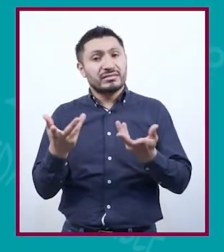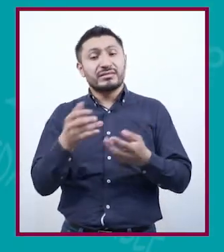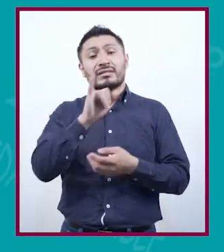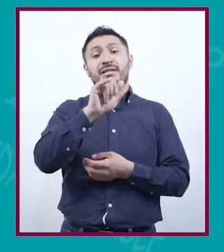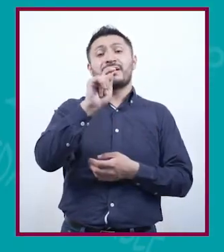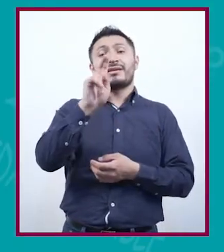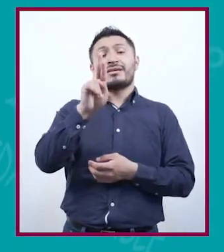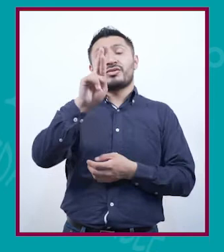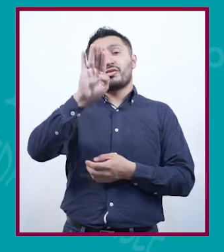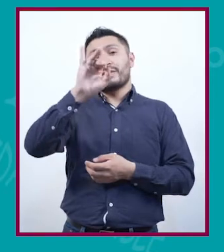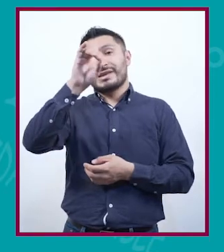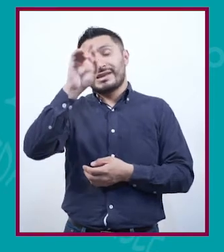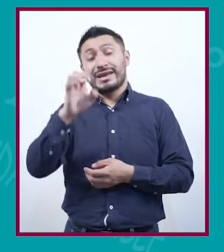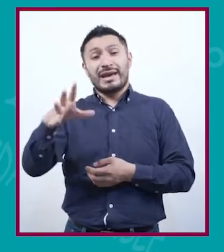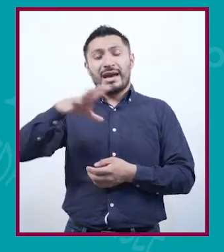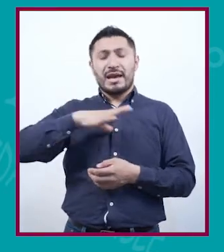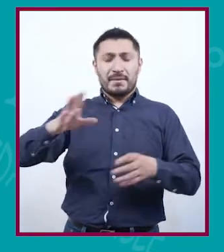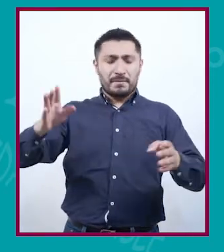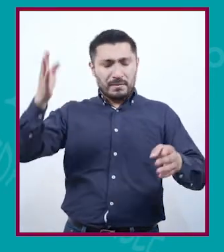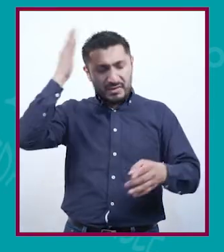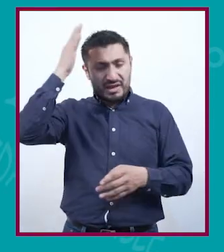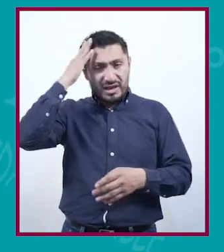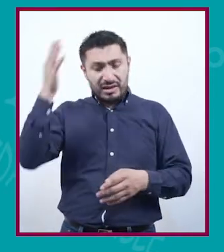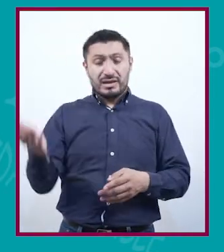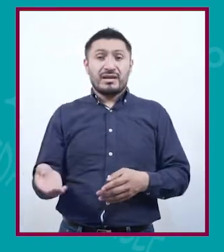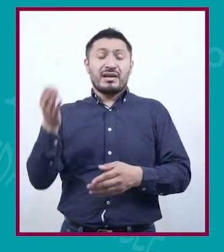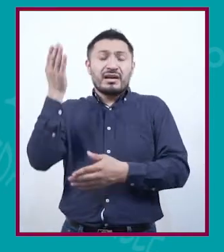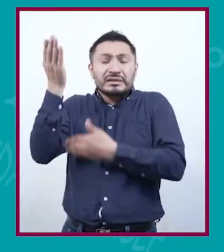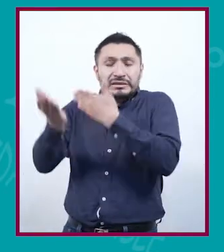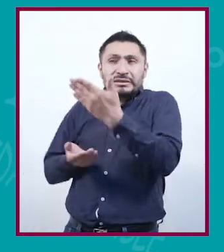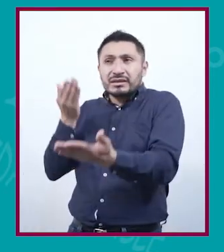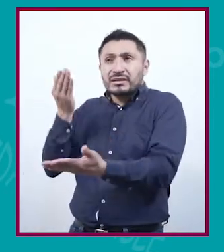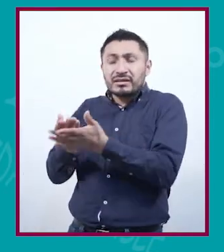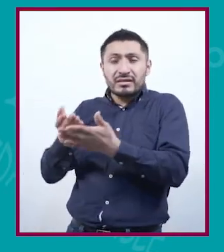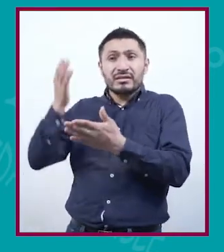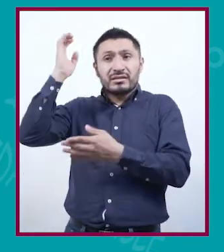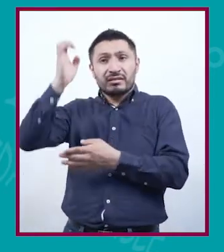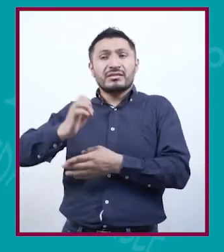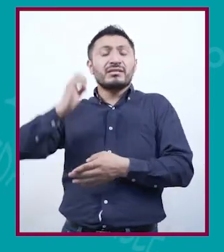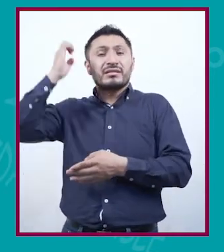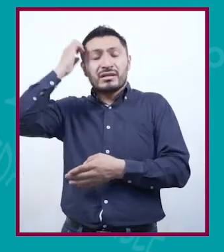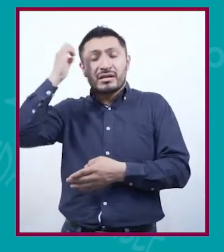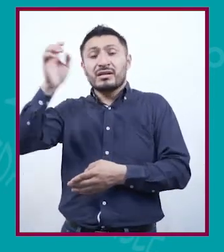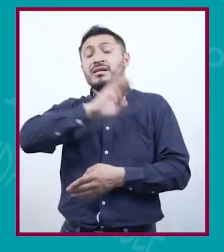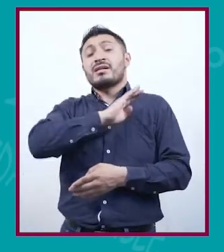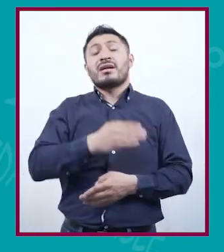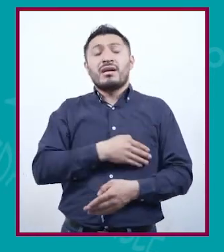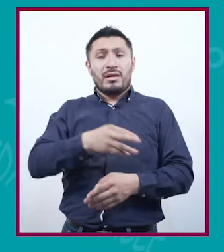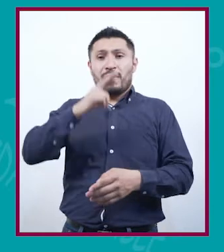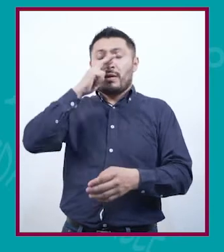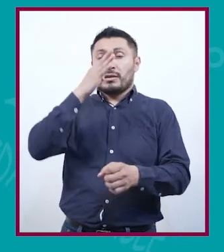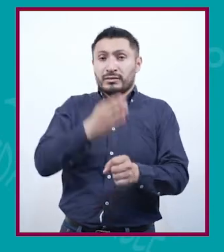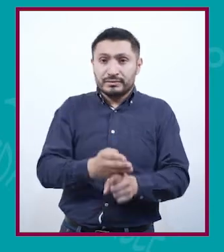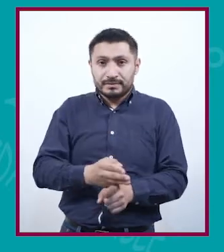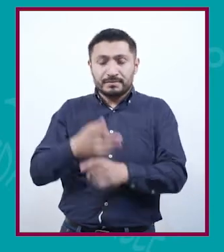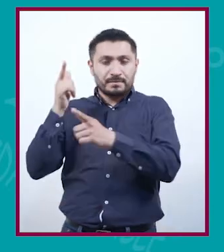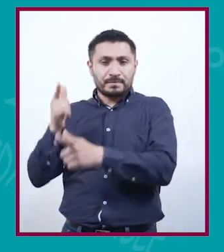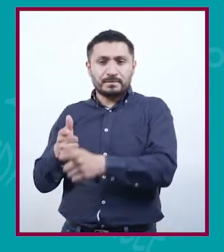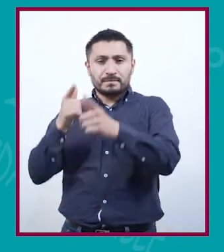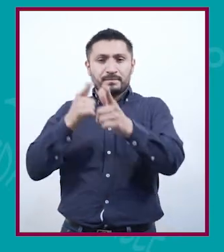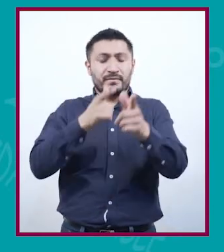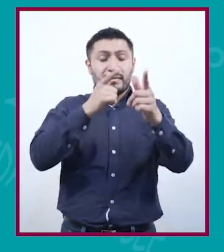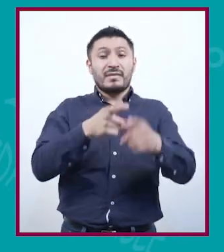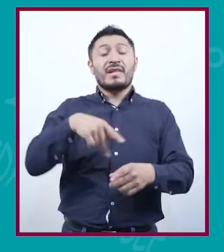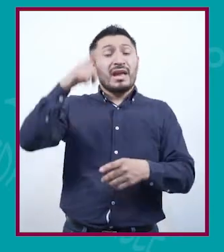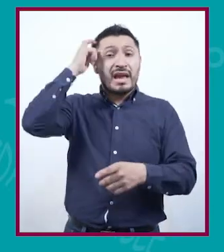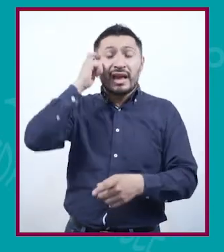Iturbide era un comandante de las fuerzas realistas al servicio de la corona española, encargado de liquidar las fuerzas independentistas, mientras